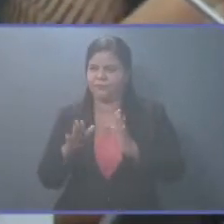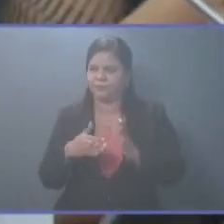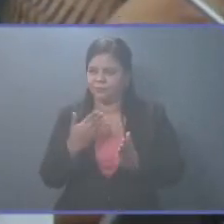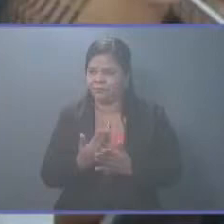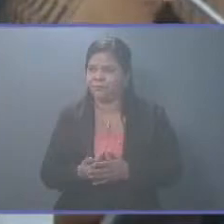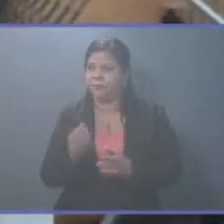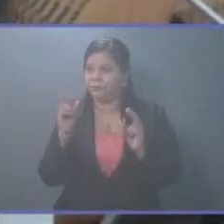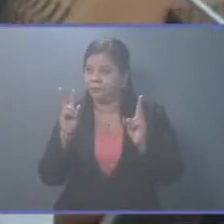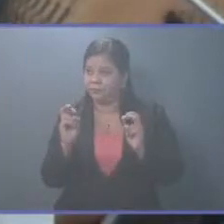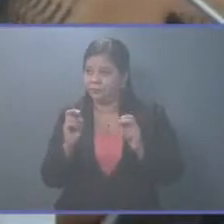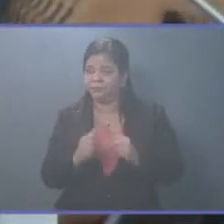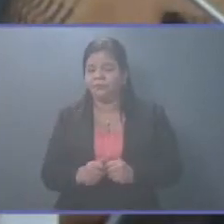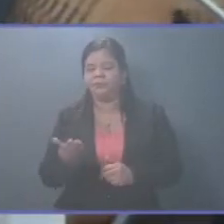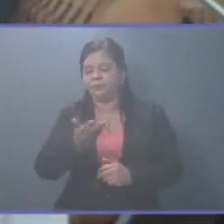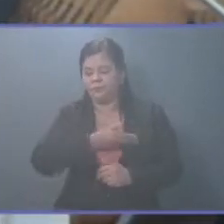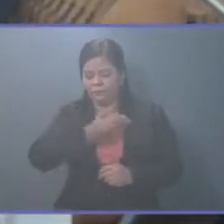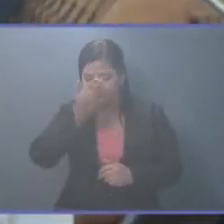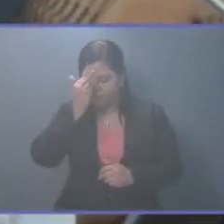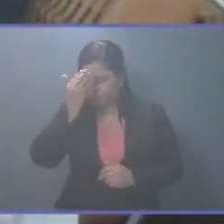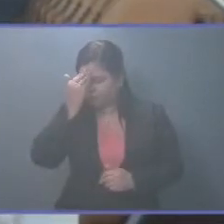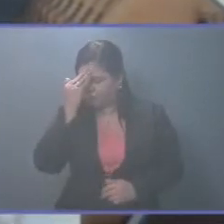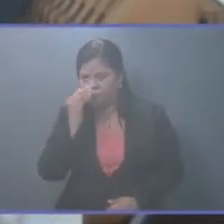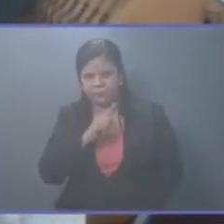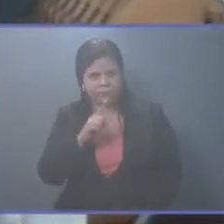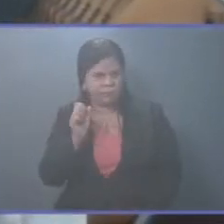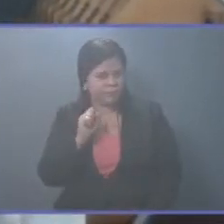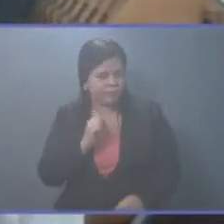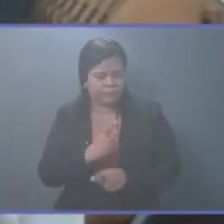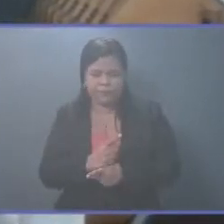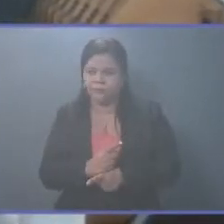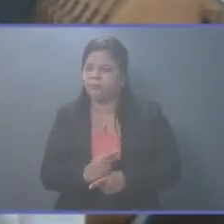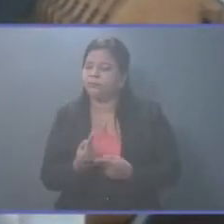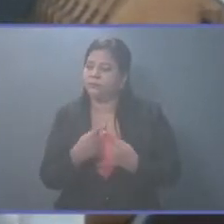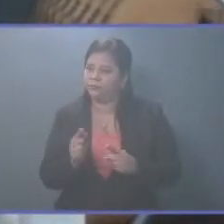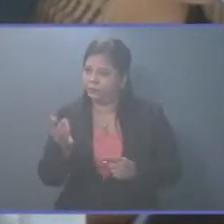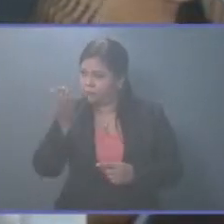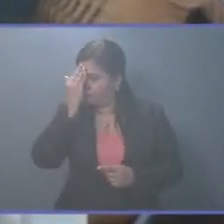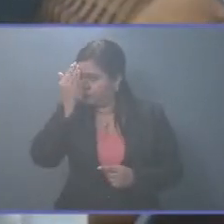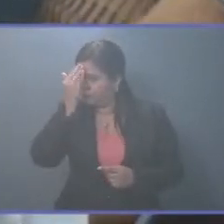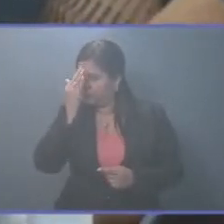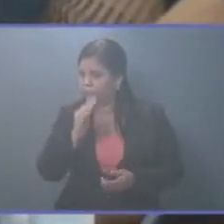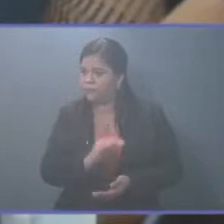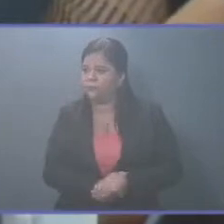este tema. Sabemos que no ha sido así, sabemos que ha habido